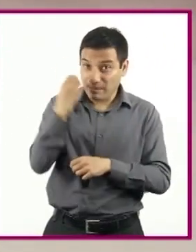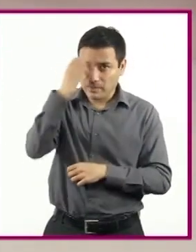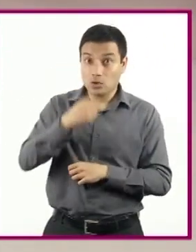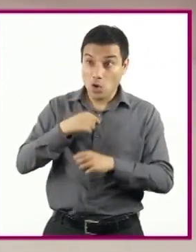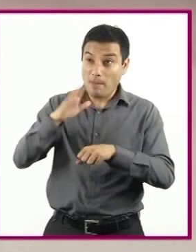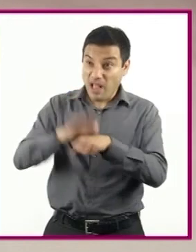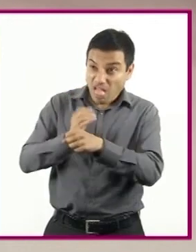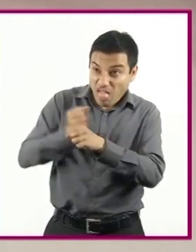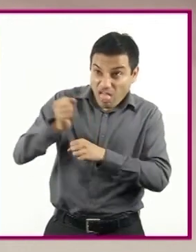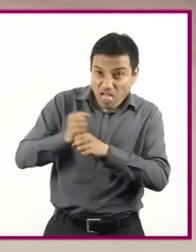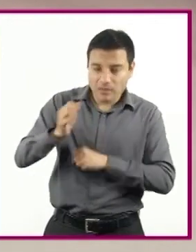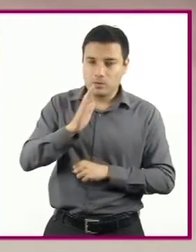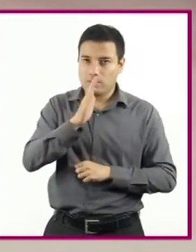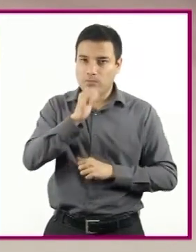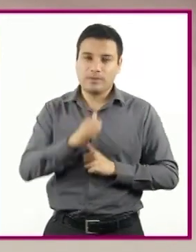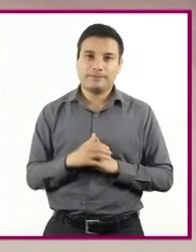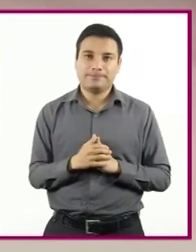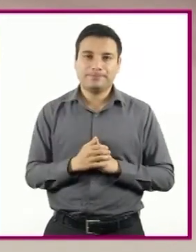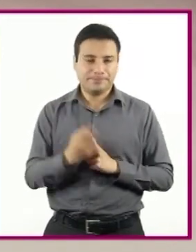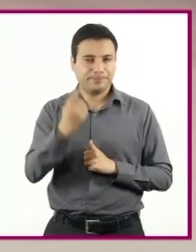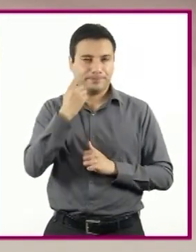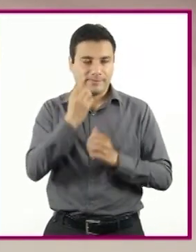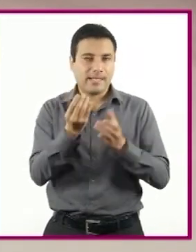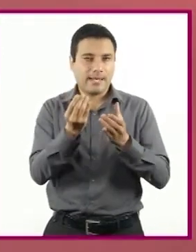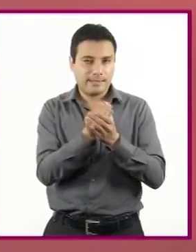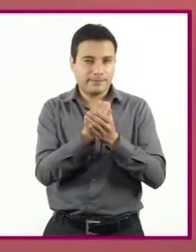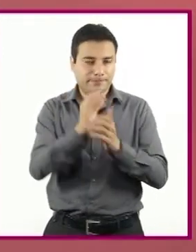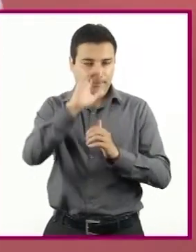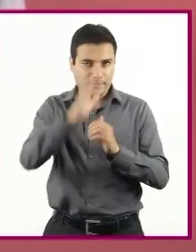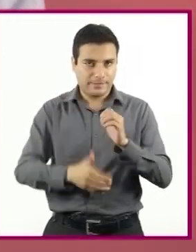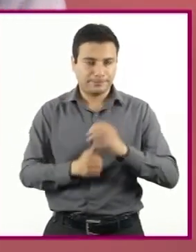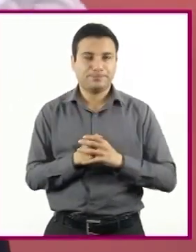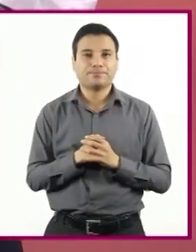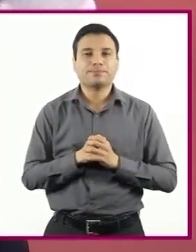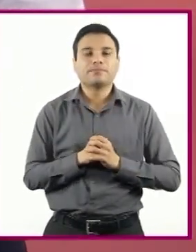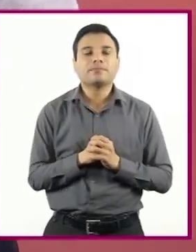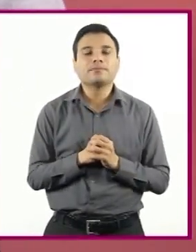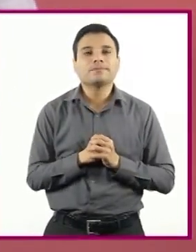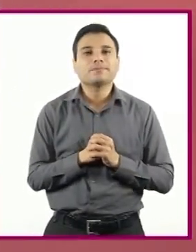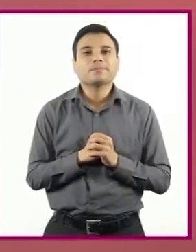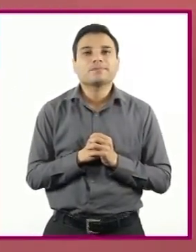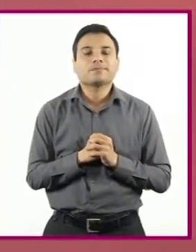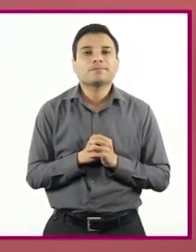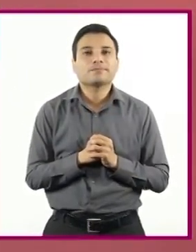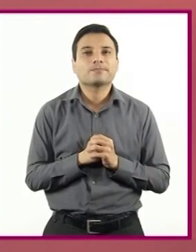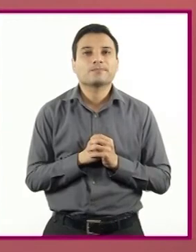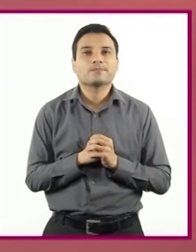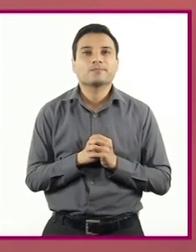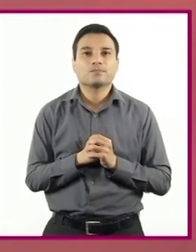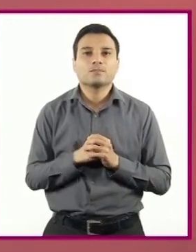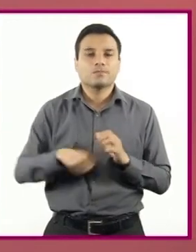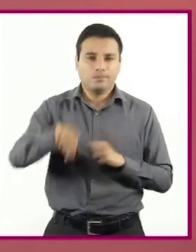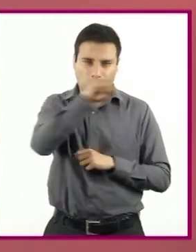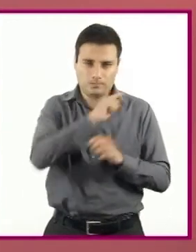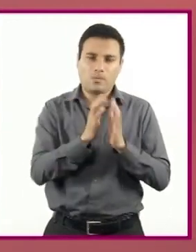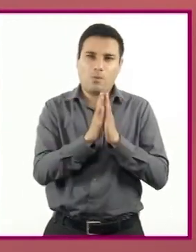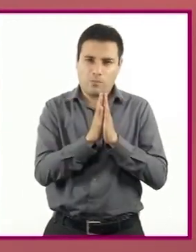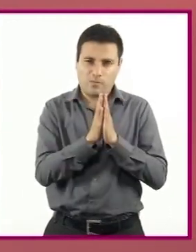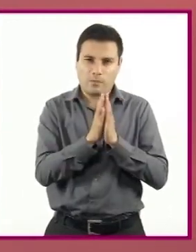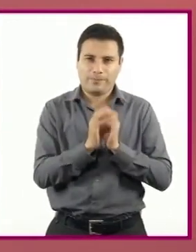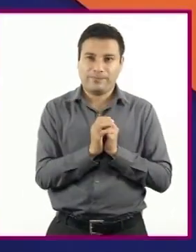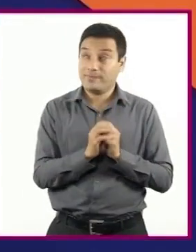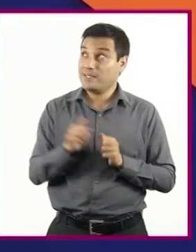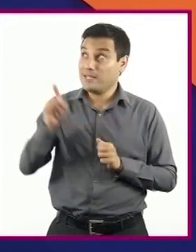una actividad de cierre, la cual nos ayudará a comprender nuestro aprendizaje. Para ello, requiero que completen en sus cuadernos los